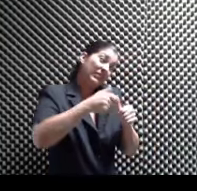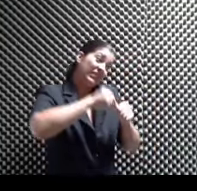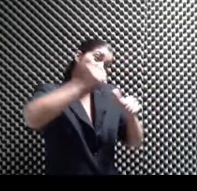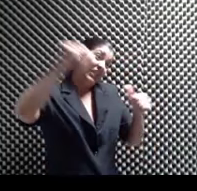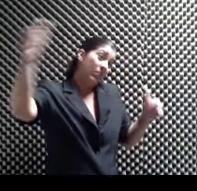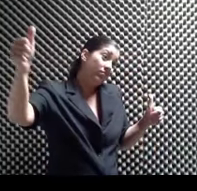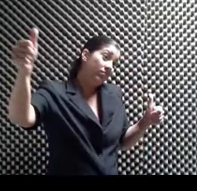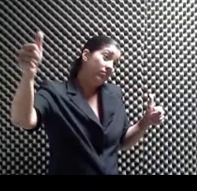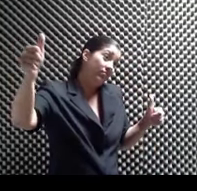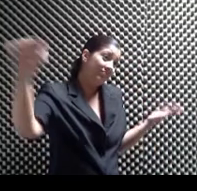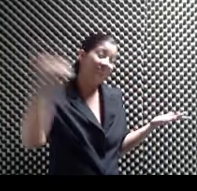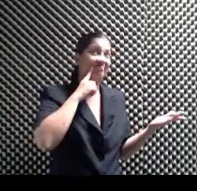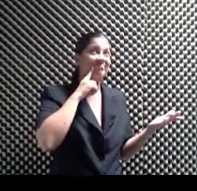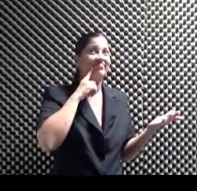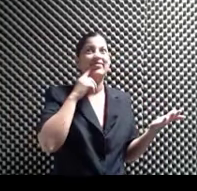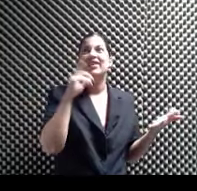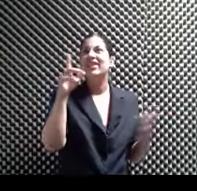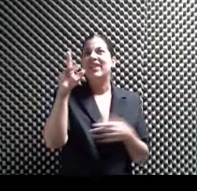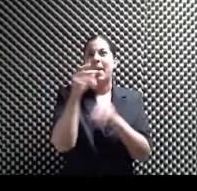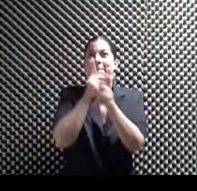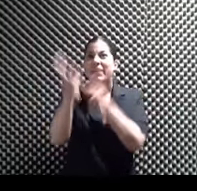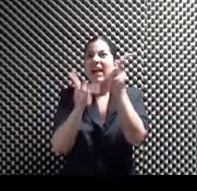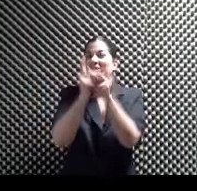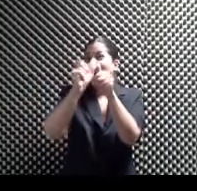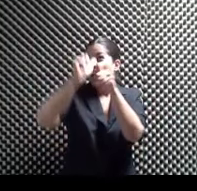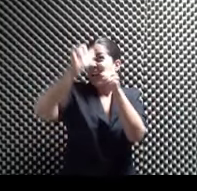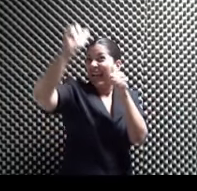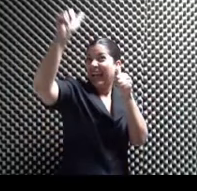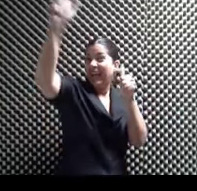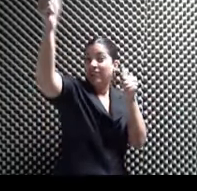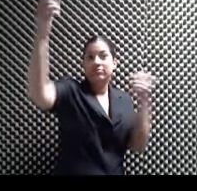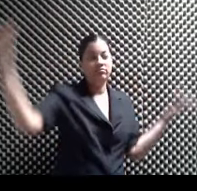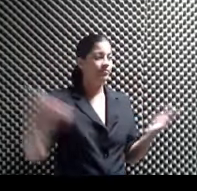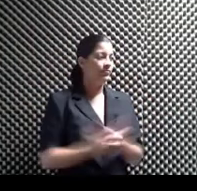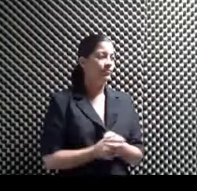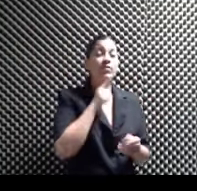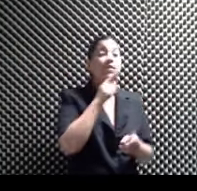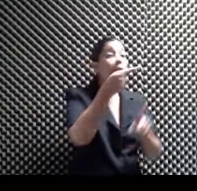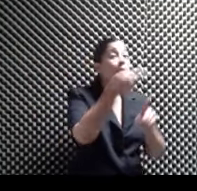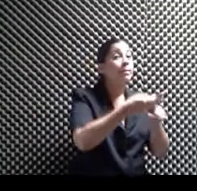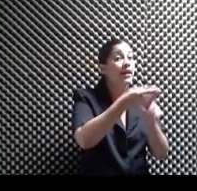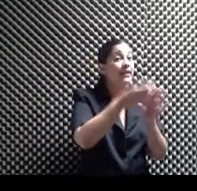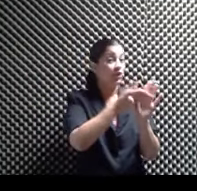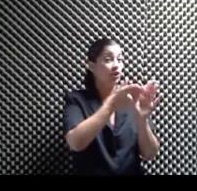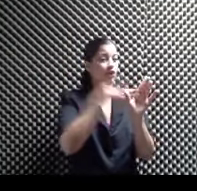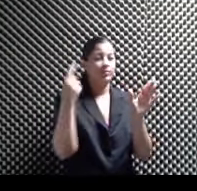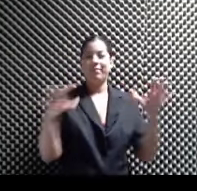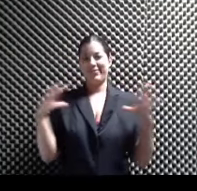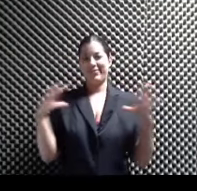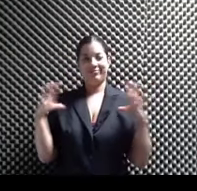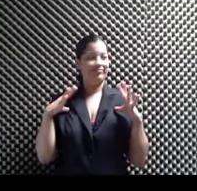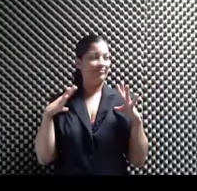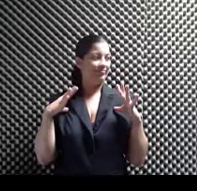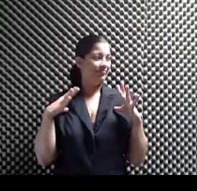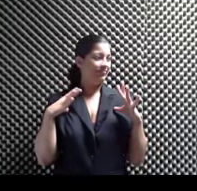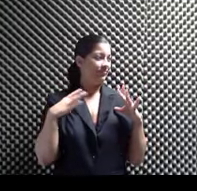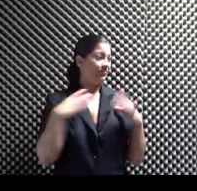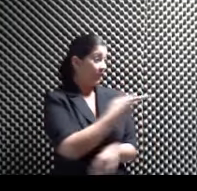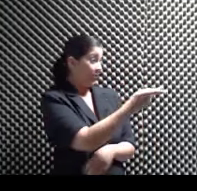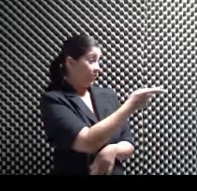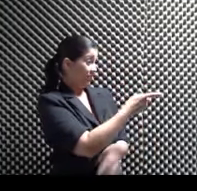¿Por qué más planetas Está Plutón? Era el mes En que los psicólogos romanos Se tomaban las vacaciones Javier Tú y yo Nos vamos de